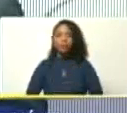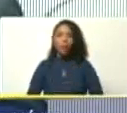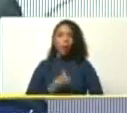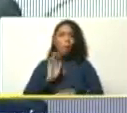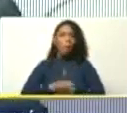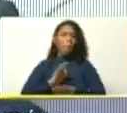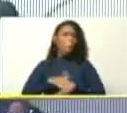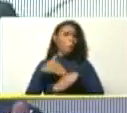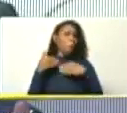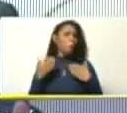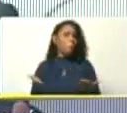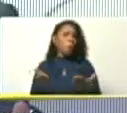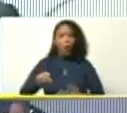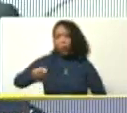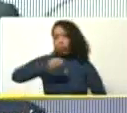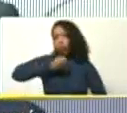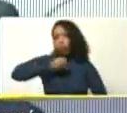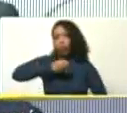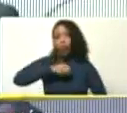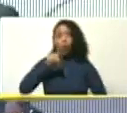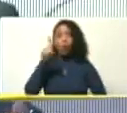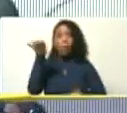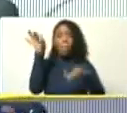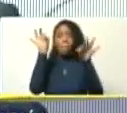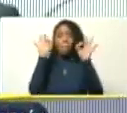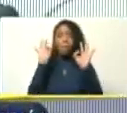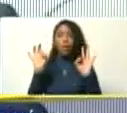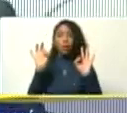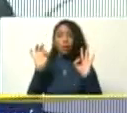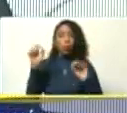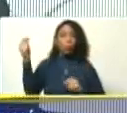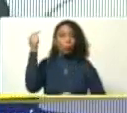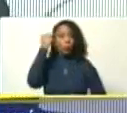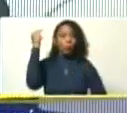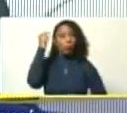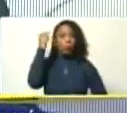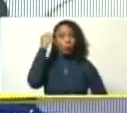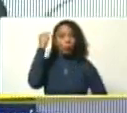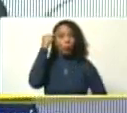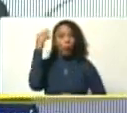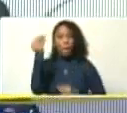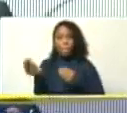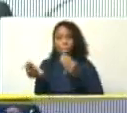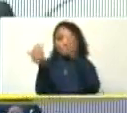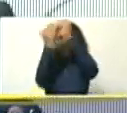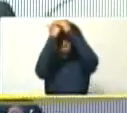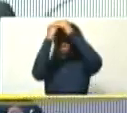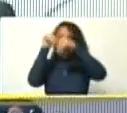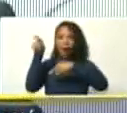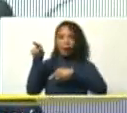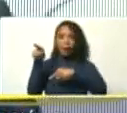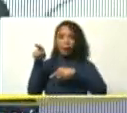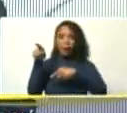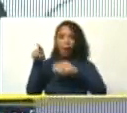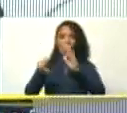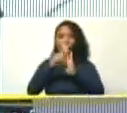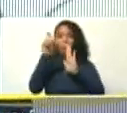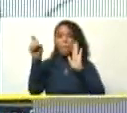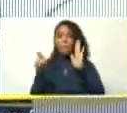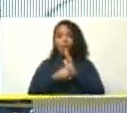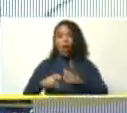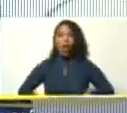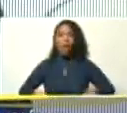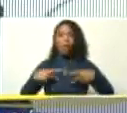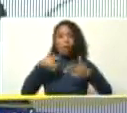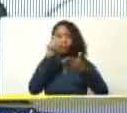porque el periodismo, que era una especie de obsesión en él, absorbió su vida, sin duda.